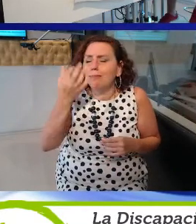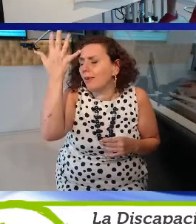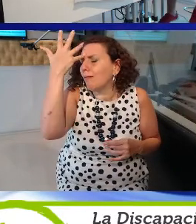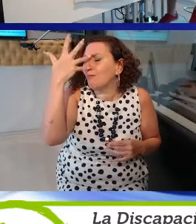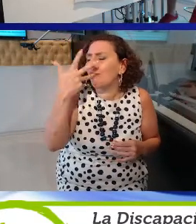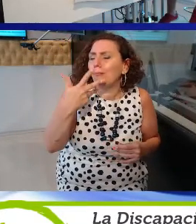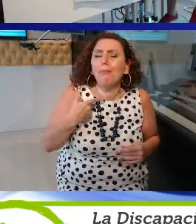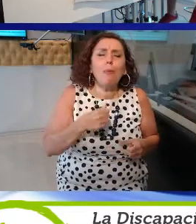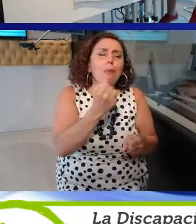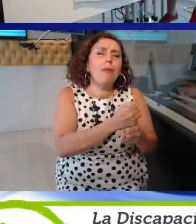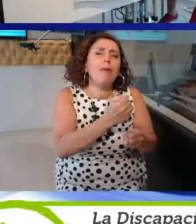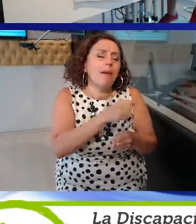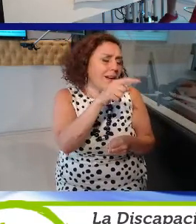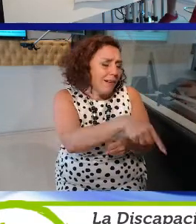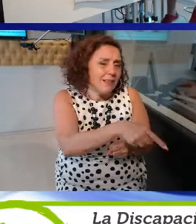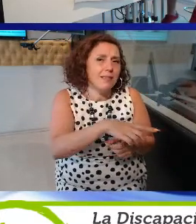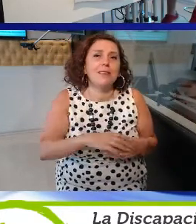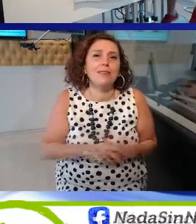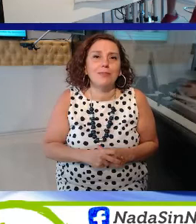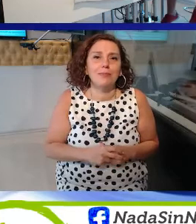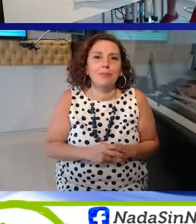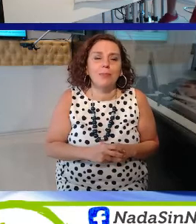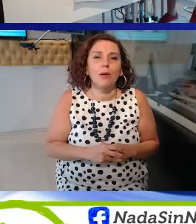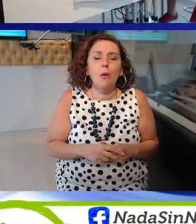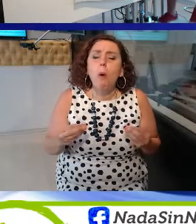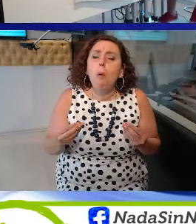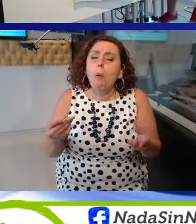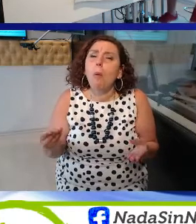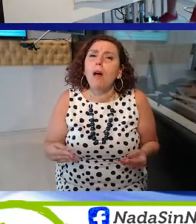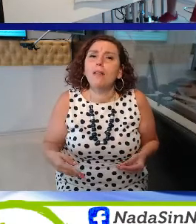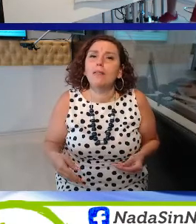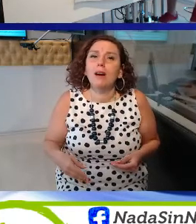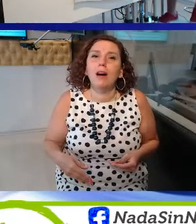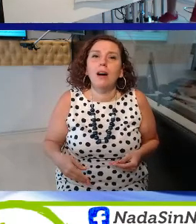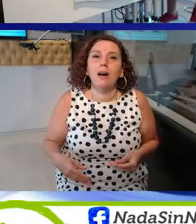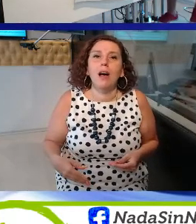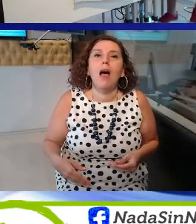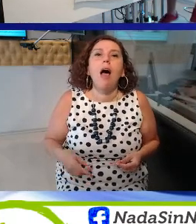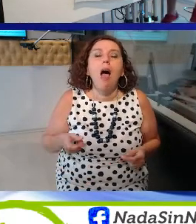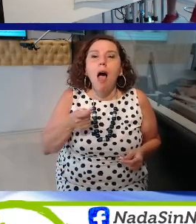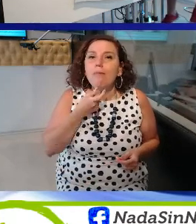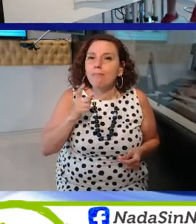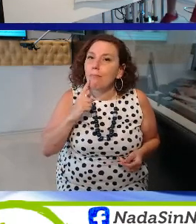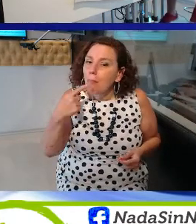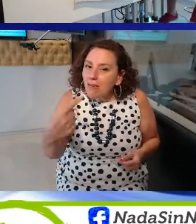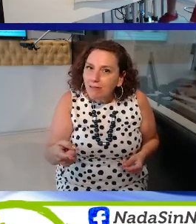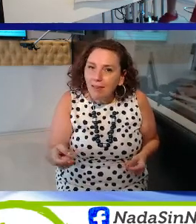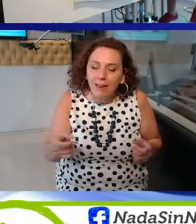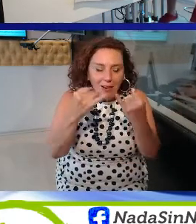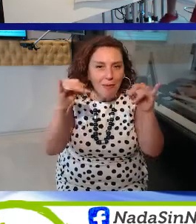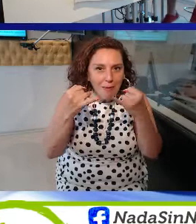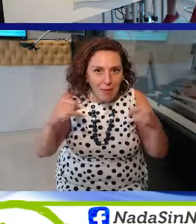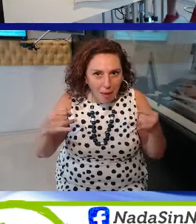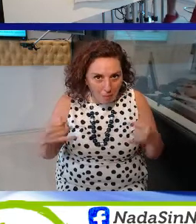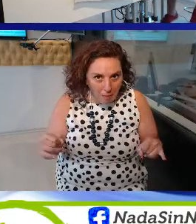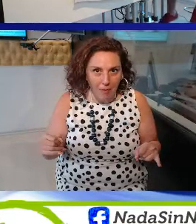en la que vengo actualmente. ¿Cómo se llama la fundación? Es Fundación Mensajeros de la Paz. ¿Y dónde trabajan? Trabajan